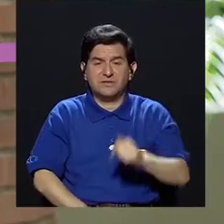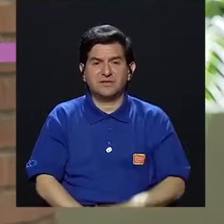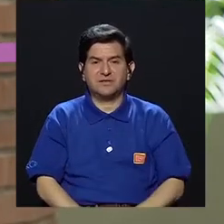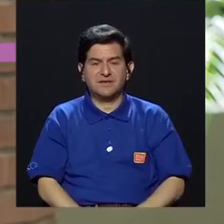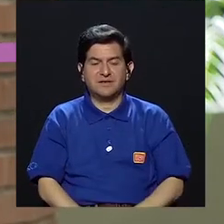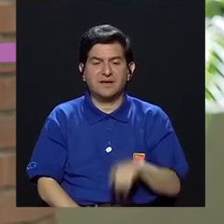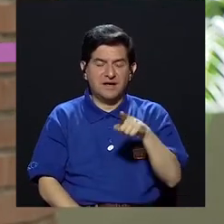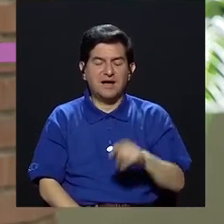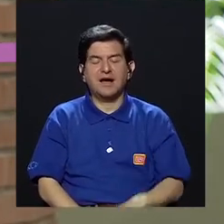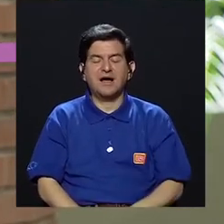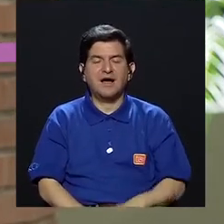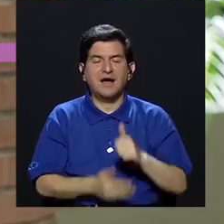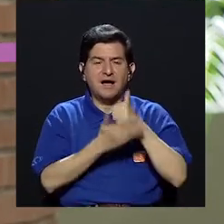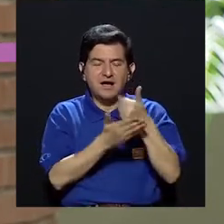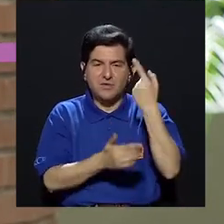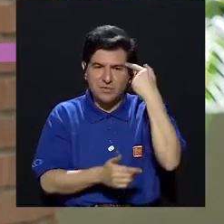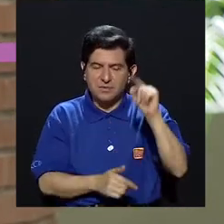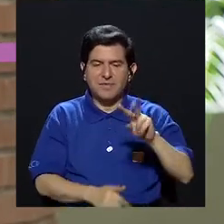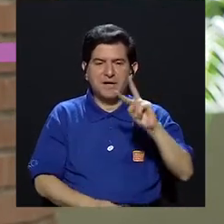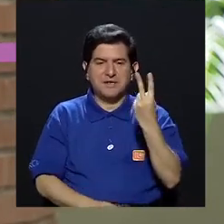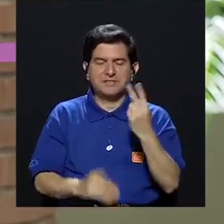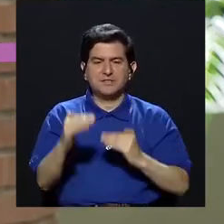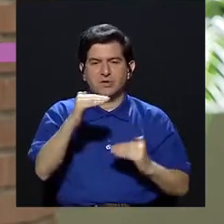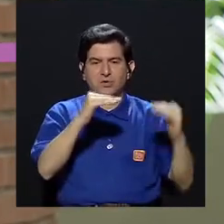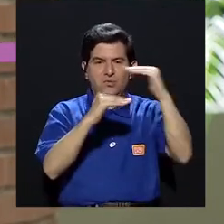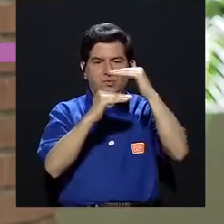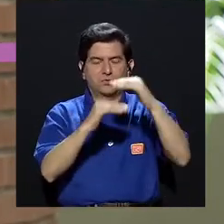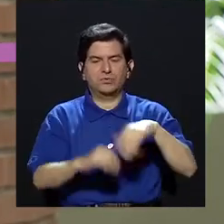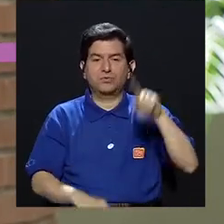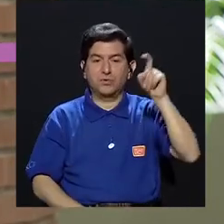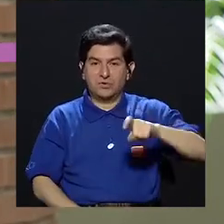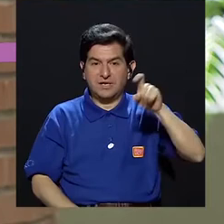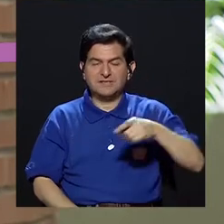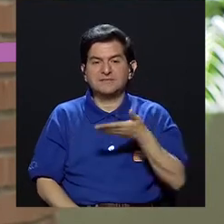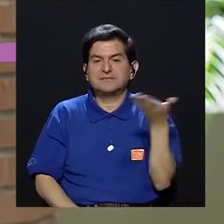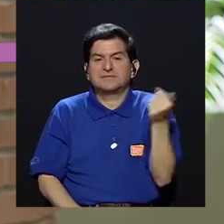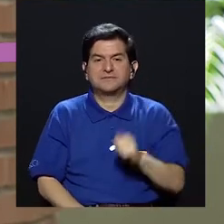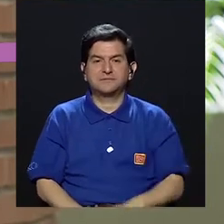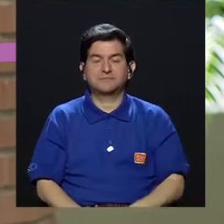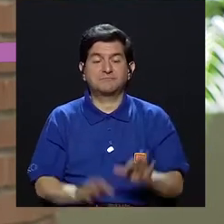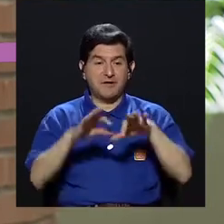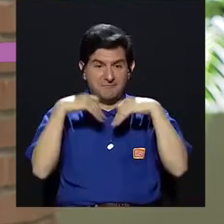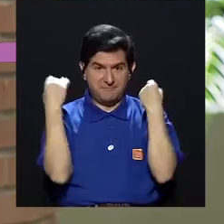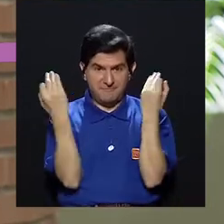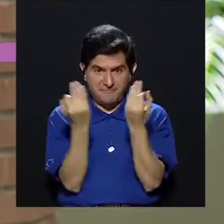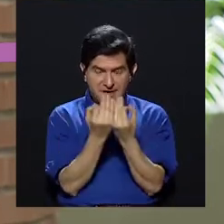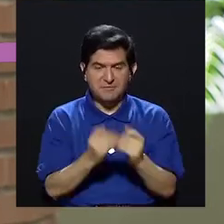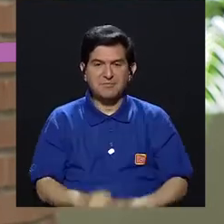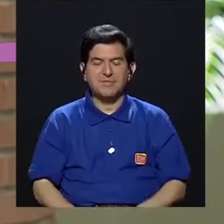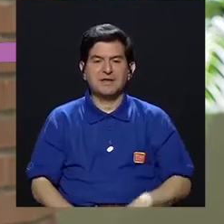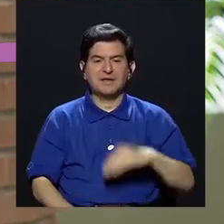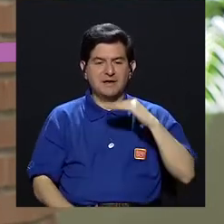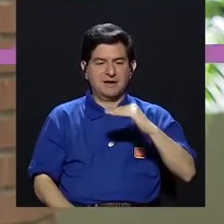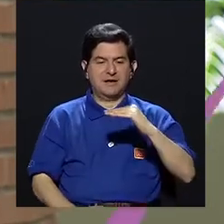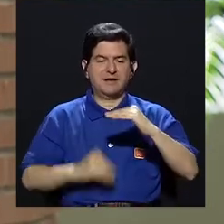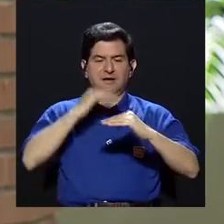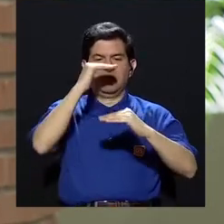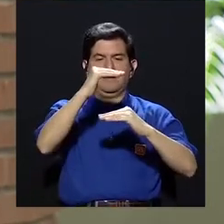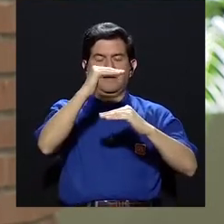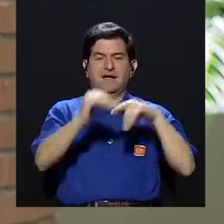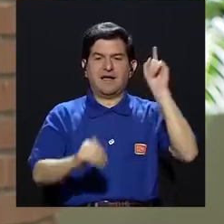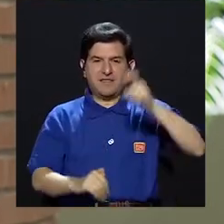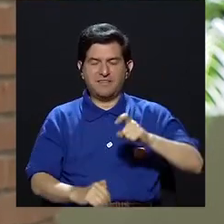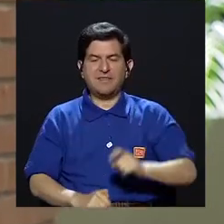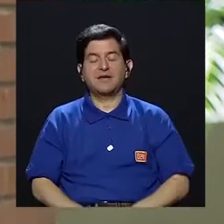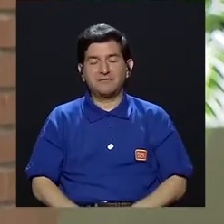fue la del bono de segunda planta. Esta opción lo que requiere es que la familia de abajo y la familia de arriba tienen que